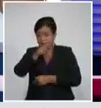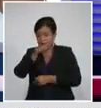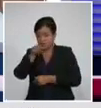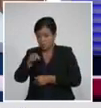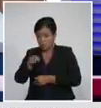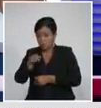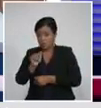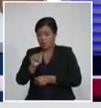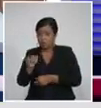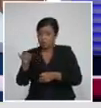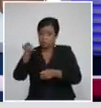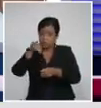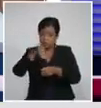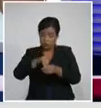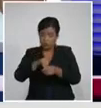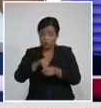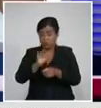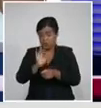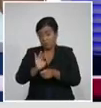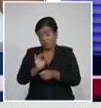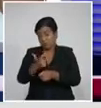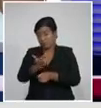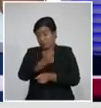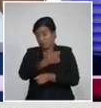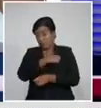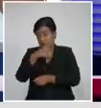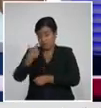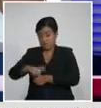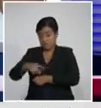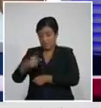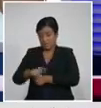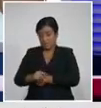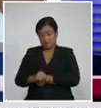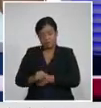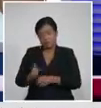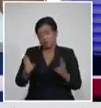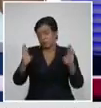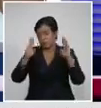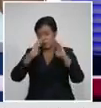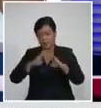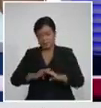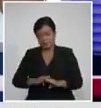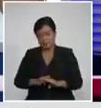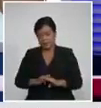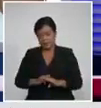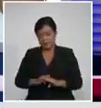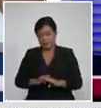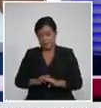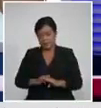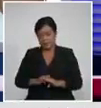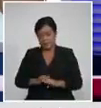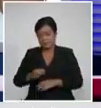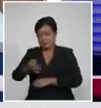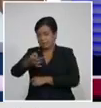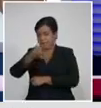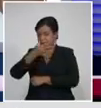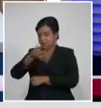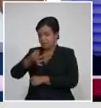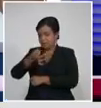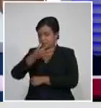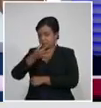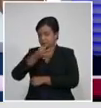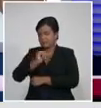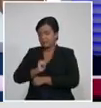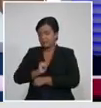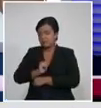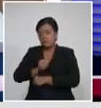o de exclusión, en este caso, del ensayo clínico, no está el administrarse warfarina. Quiere decir que en principio es